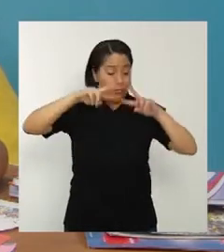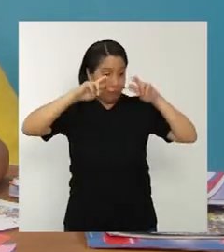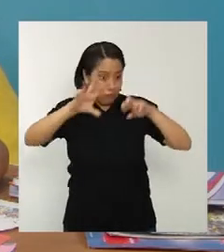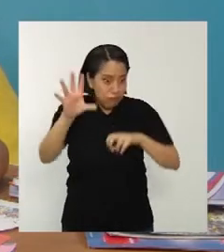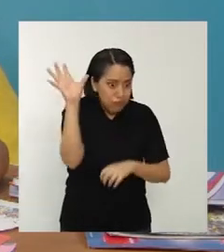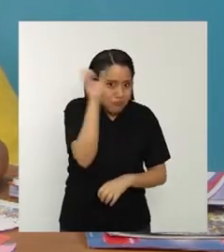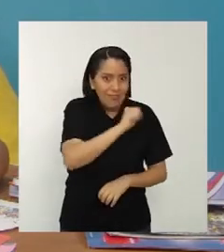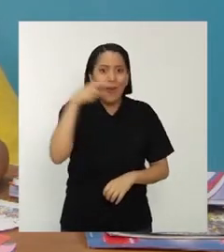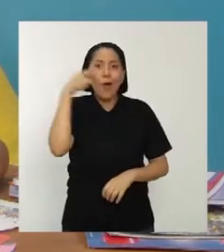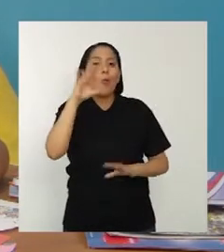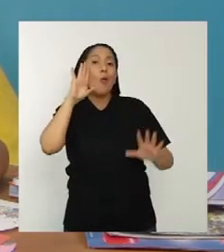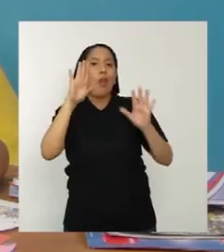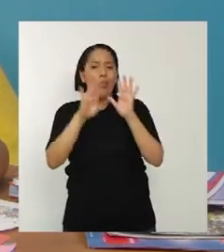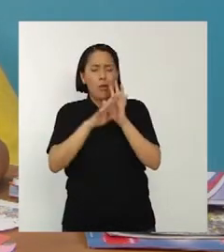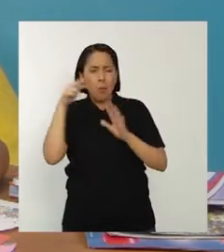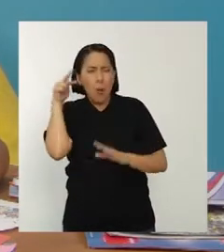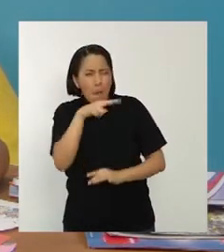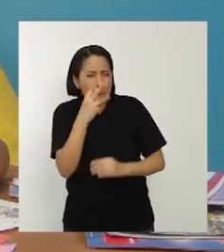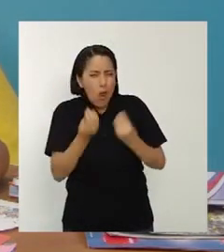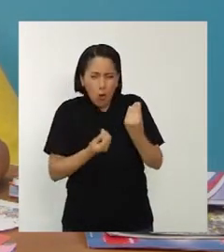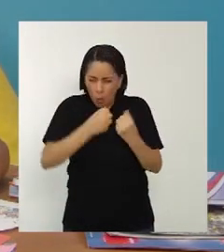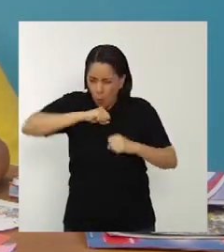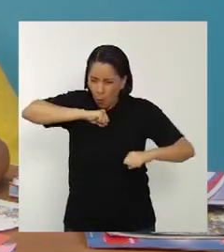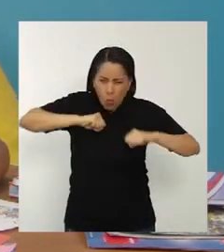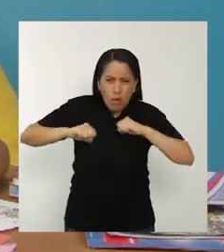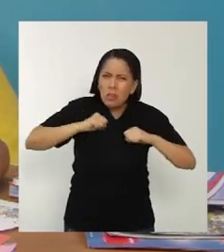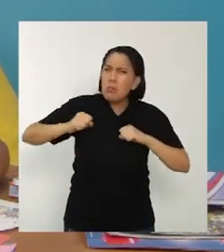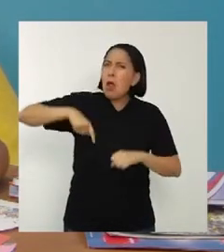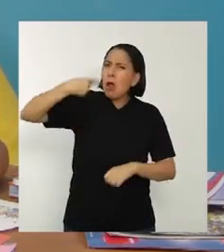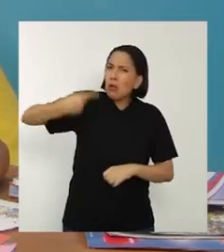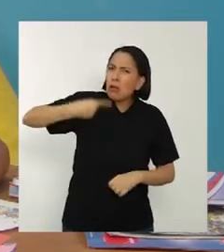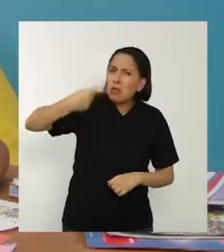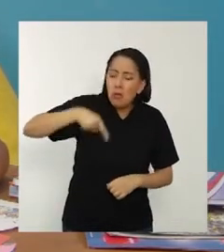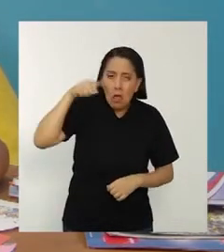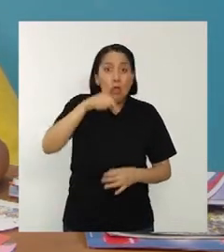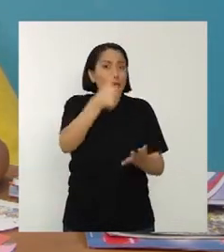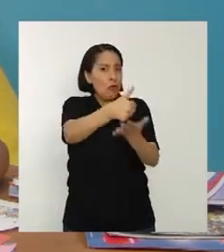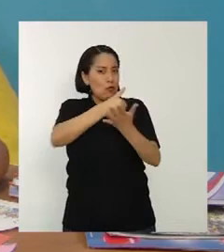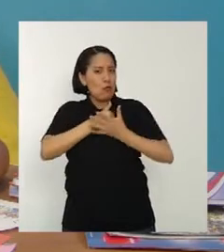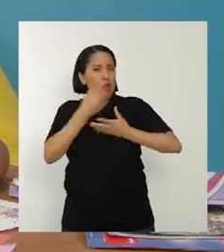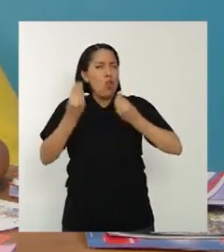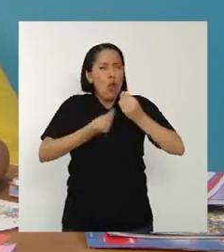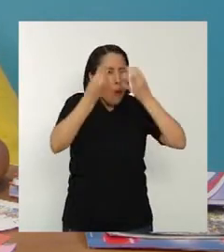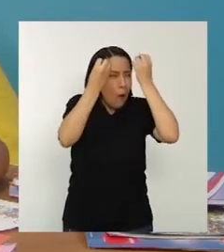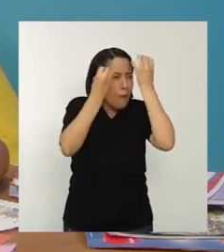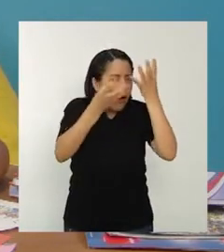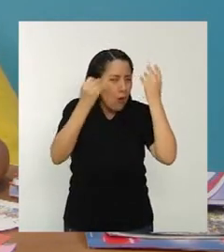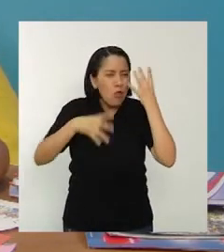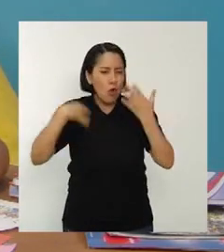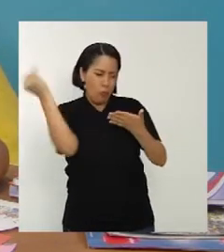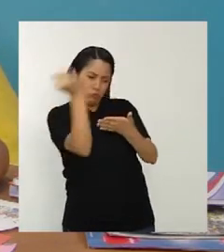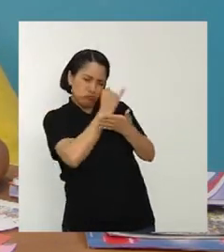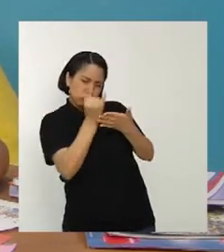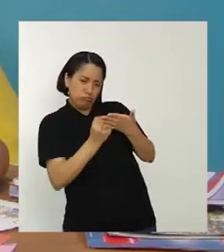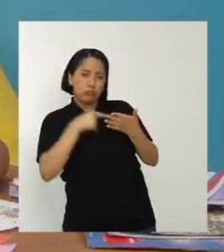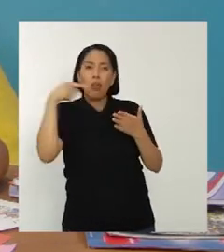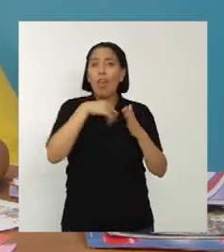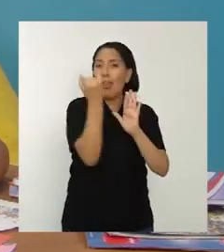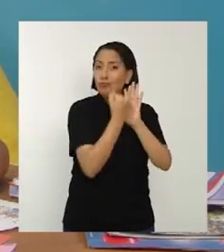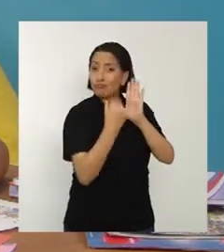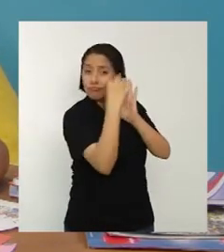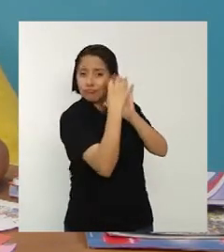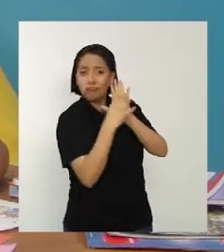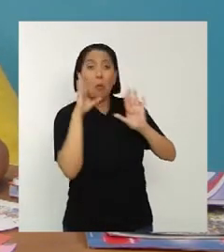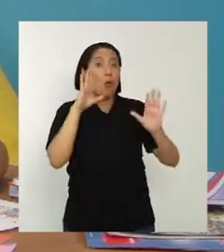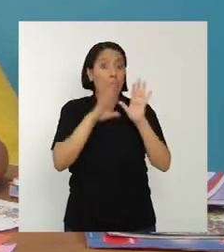descubierto muchas cosas. Como por ejemplo, observar a detalle una actividad que hacemos regularmente nos puede ayudar a obtener información de cómo dibujarla en